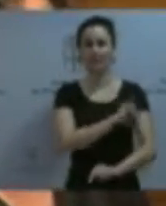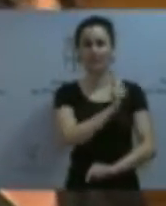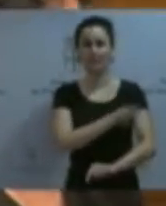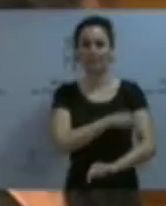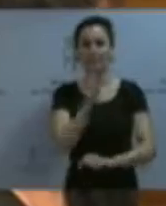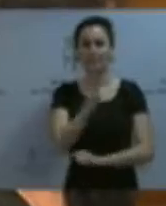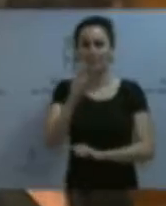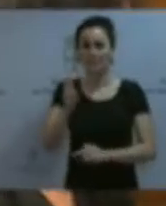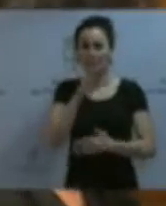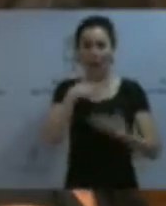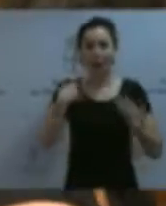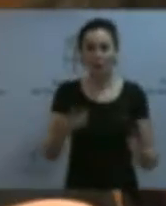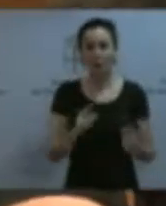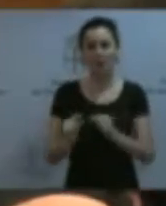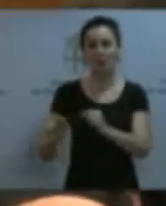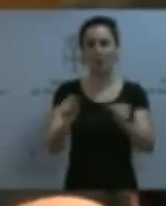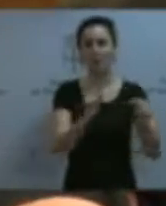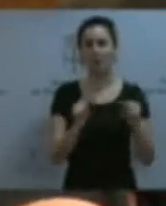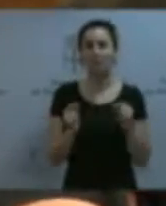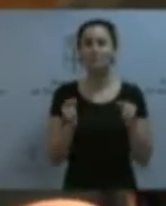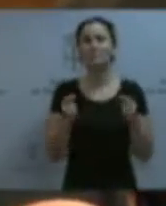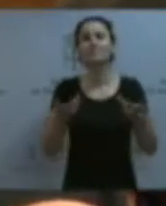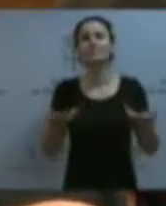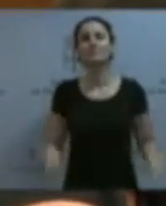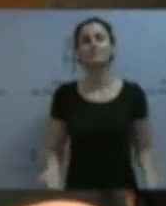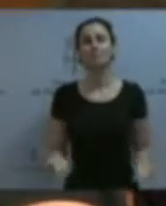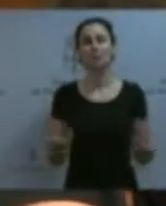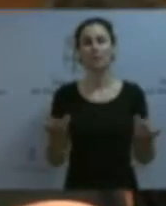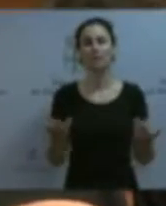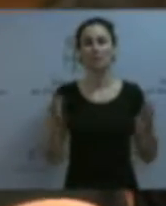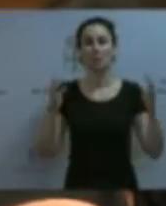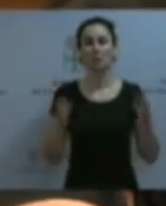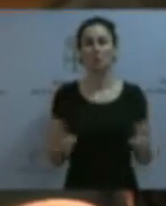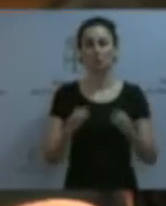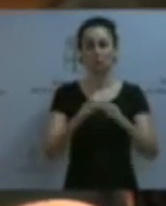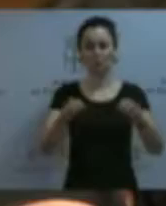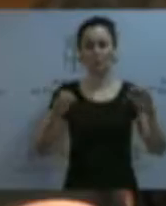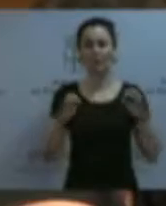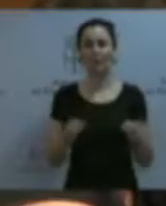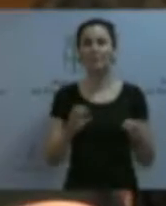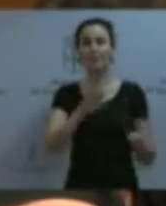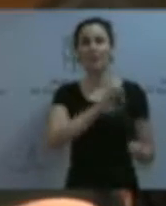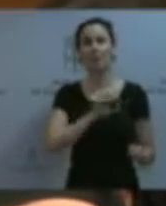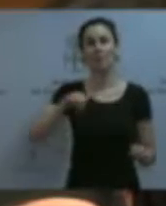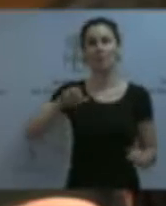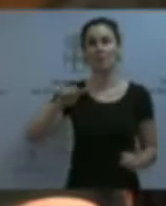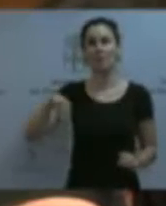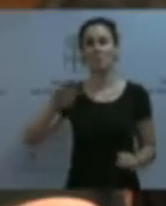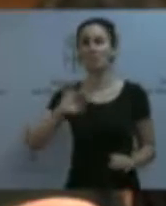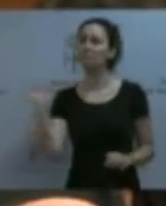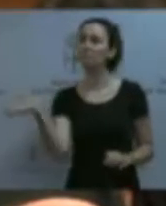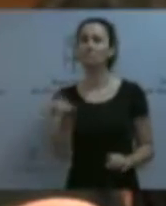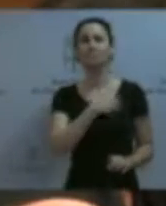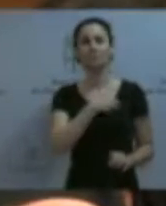Popular, que actualmente estamos debatiendo, compareció en esta Cámara don Manuel Busto, campeón del mundo de